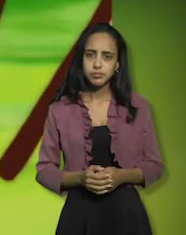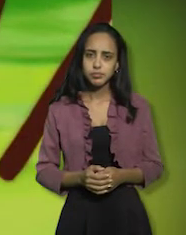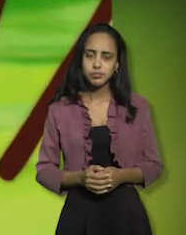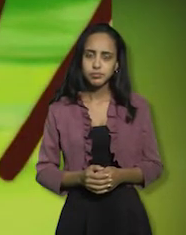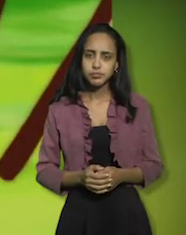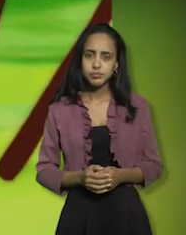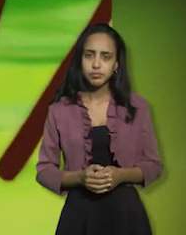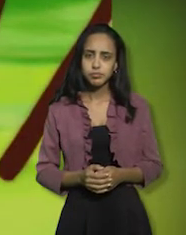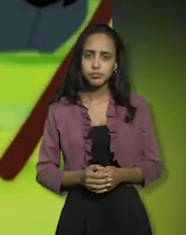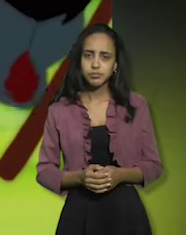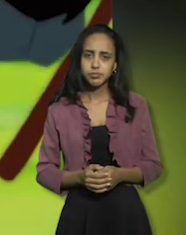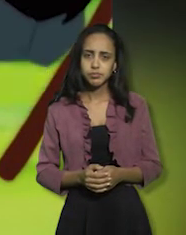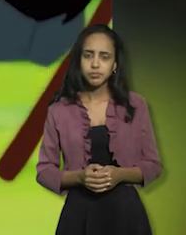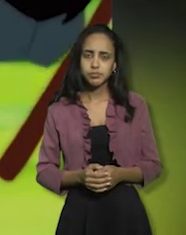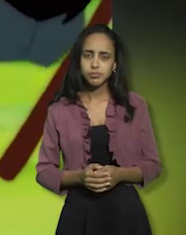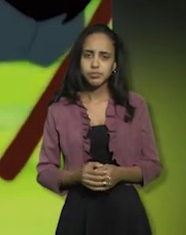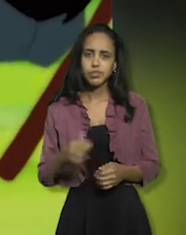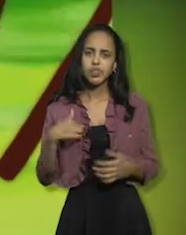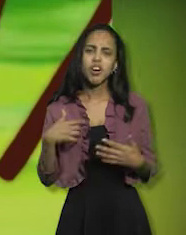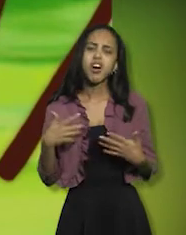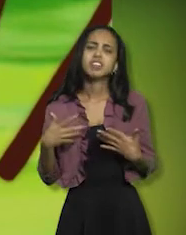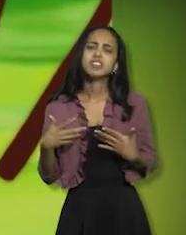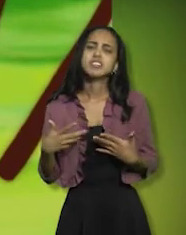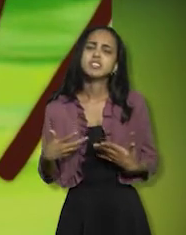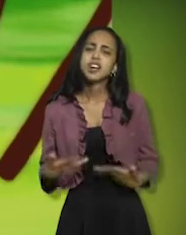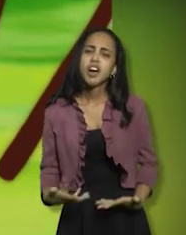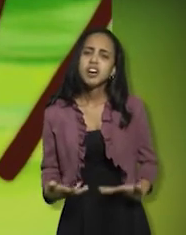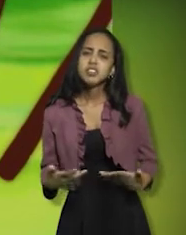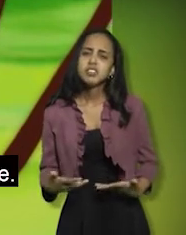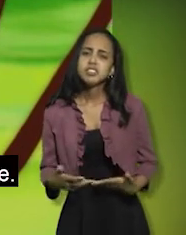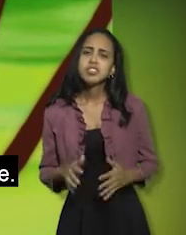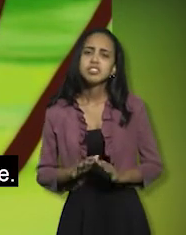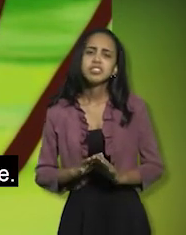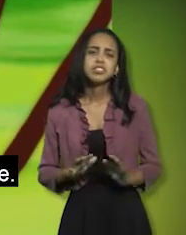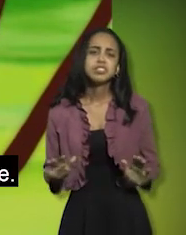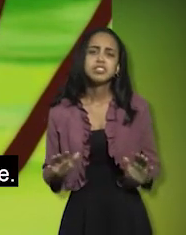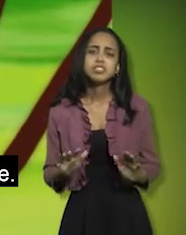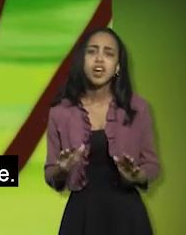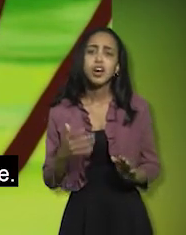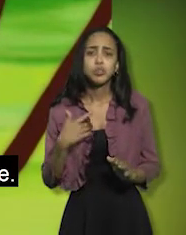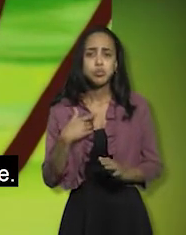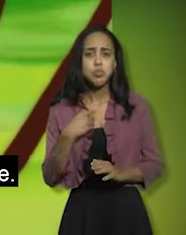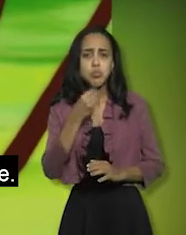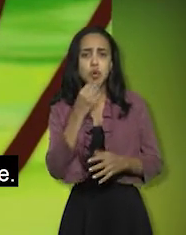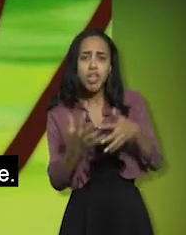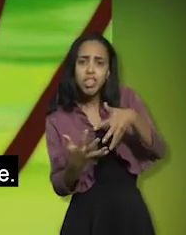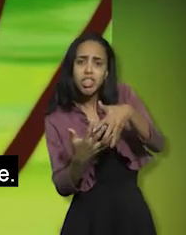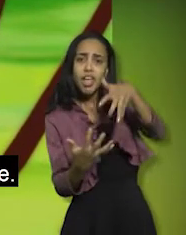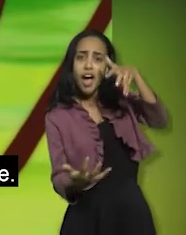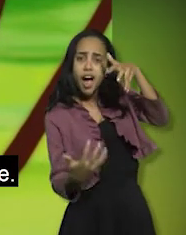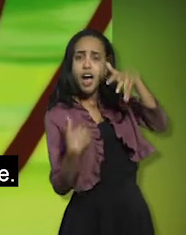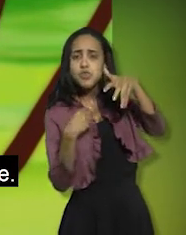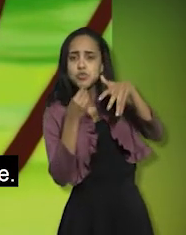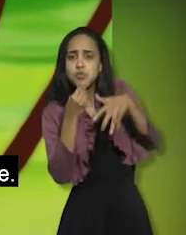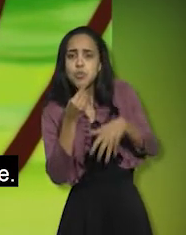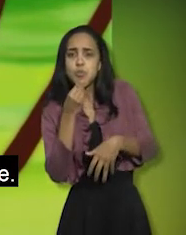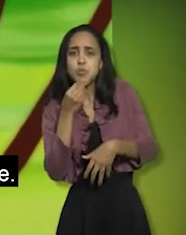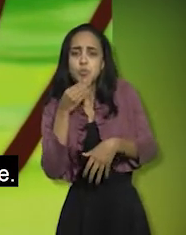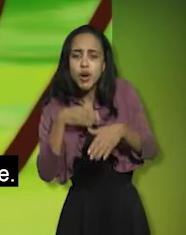Ya no me quedan fuerzas. Si me dejas salir, te lo